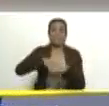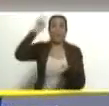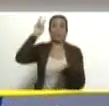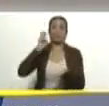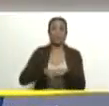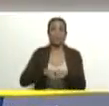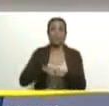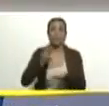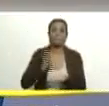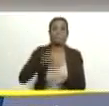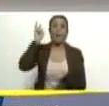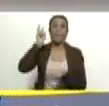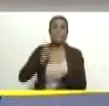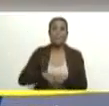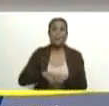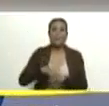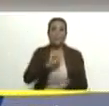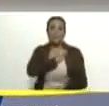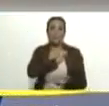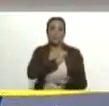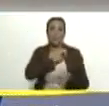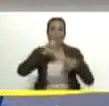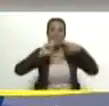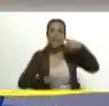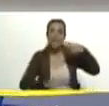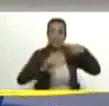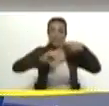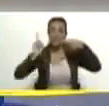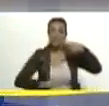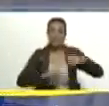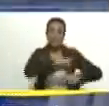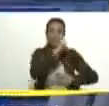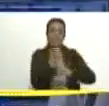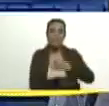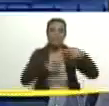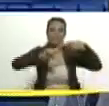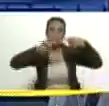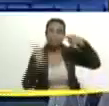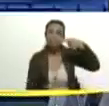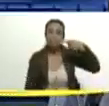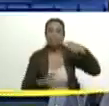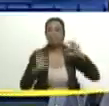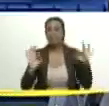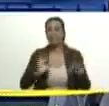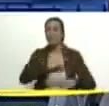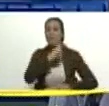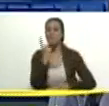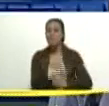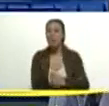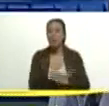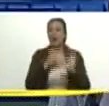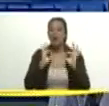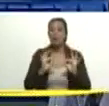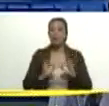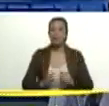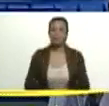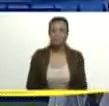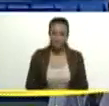aquí. ¿Ah? Nervios de acero. ¿Ah? Nervios de acero.